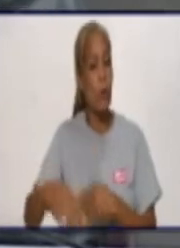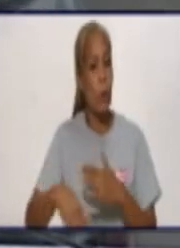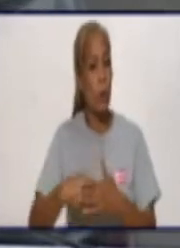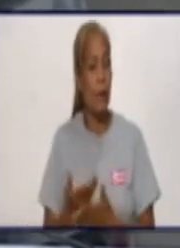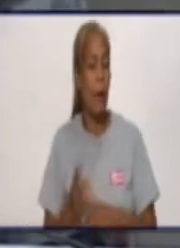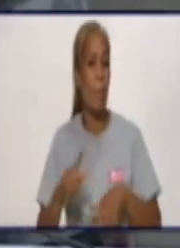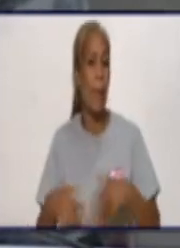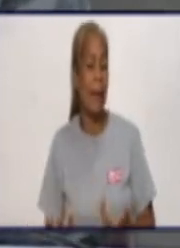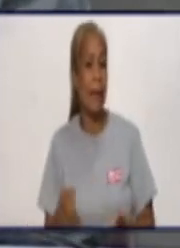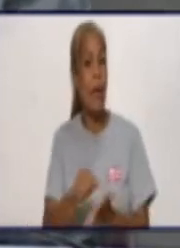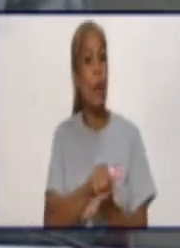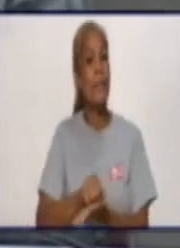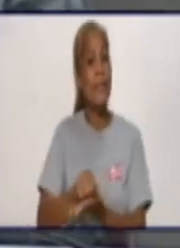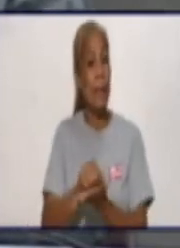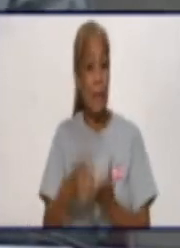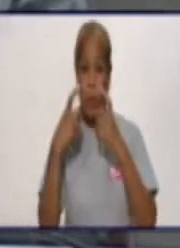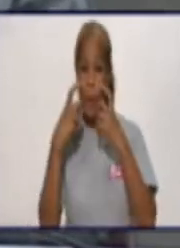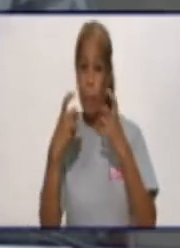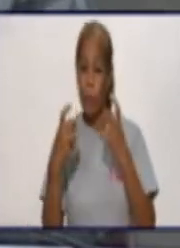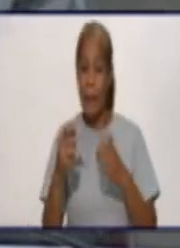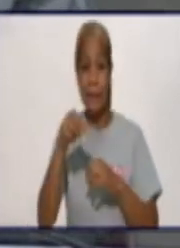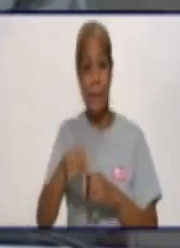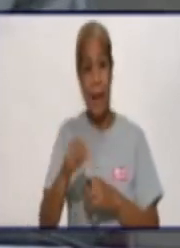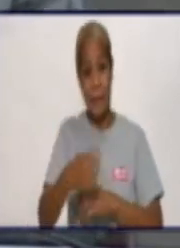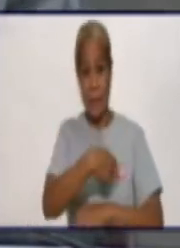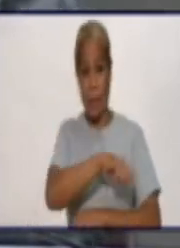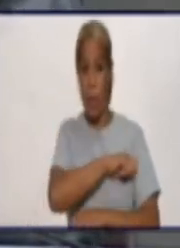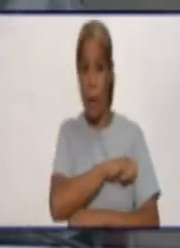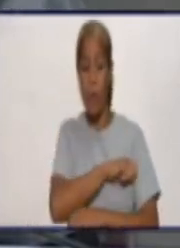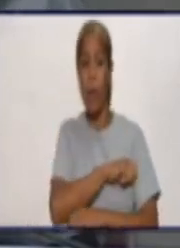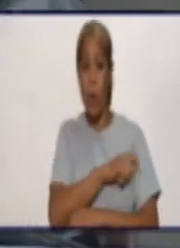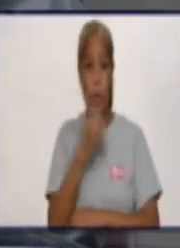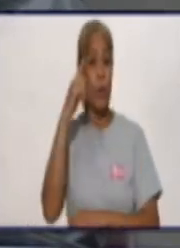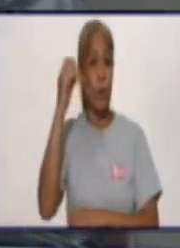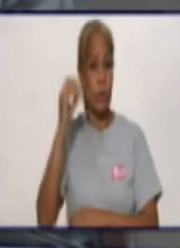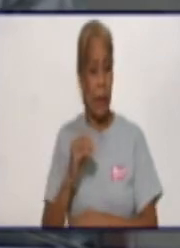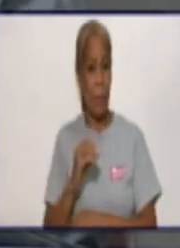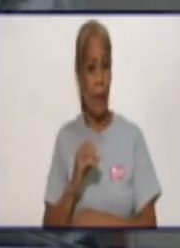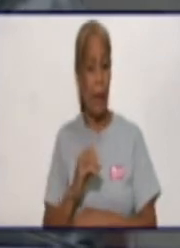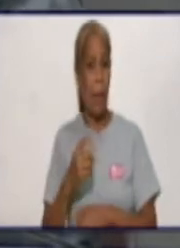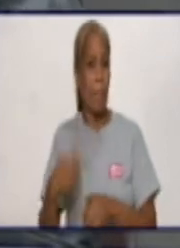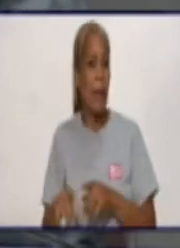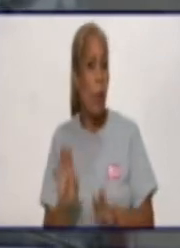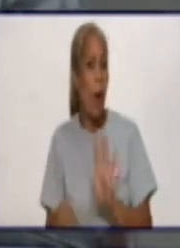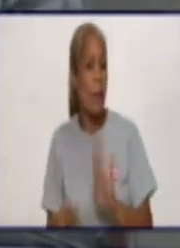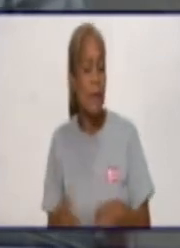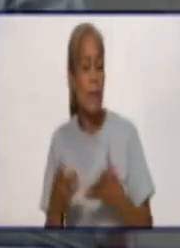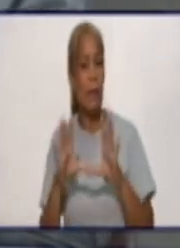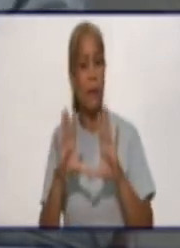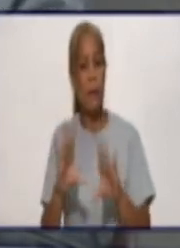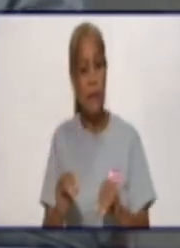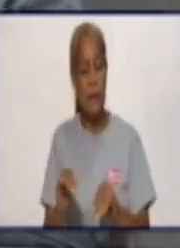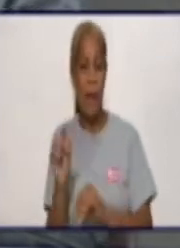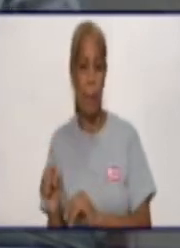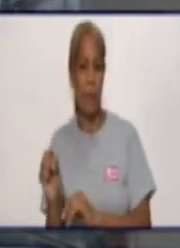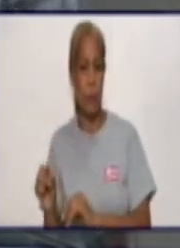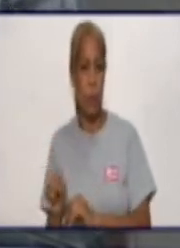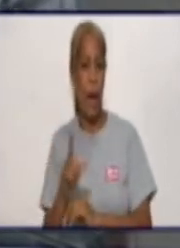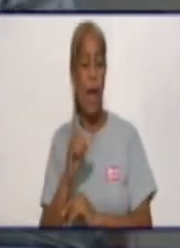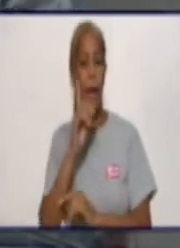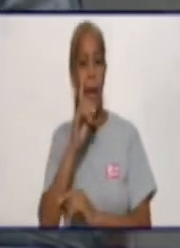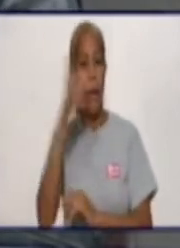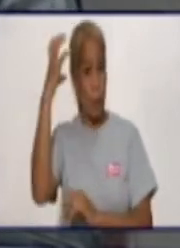pueblo no se afecte porque inclusive hay quien dice pero en el servicentro del gobierno hay combustible si es es un combustible que está